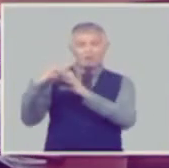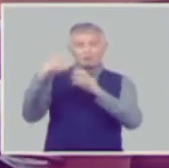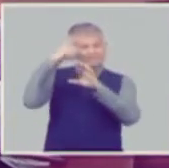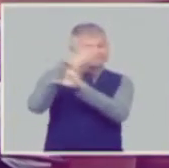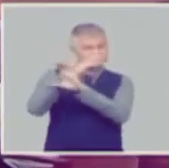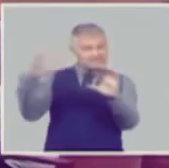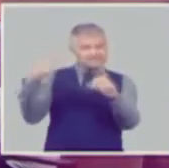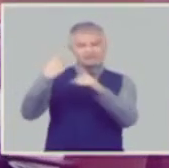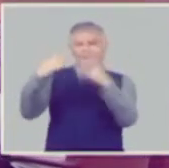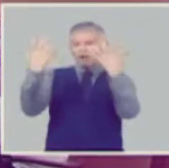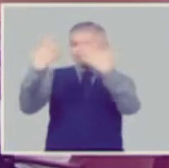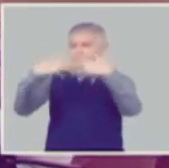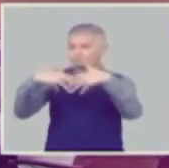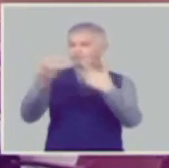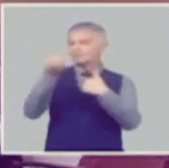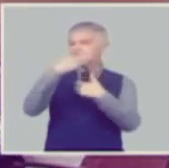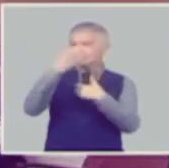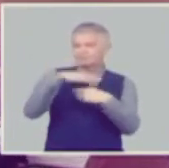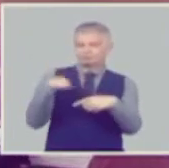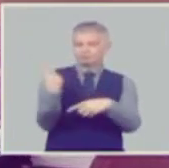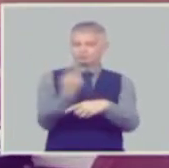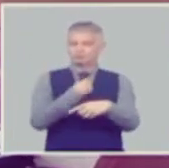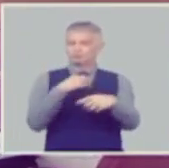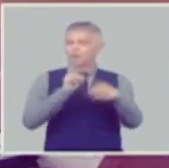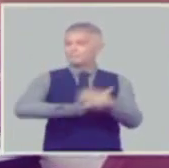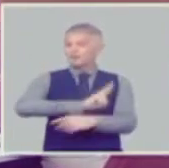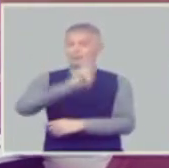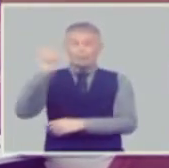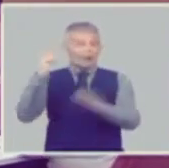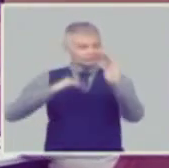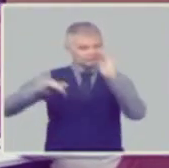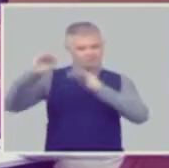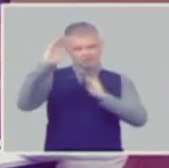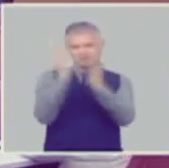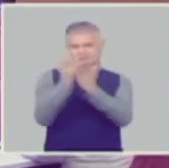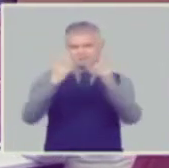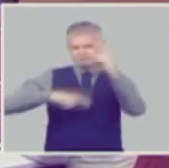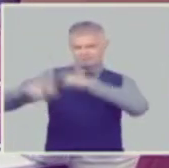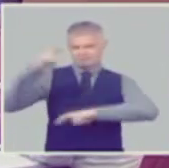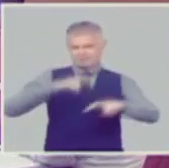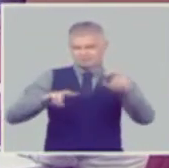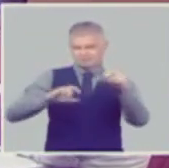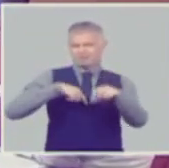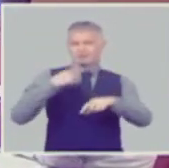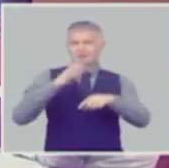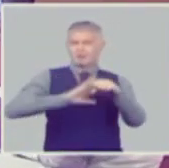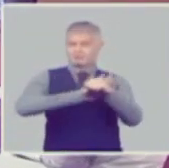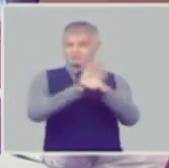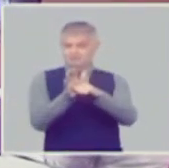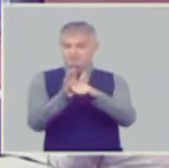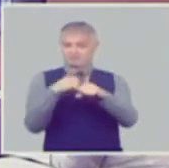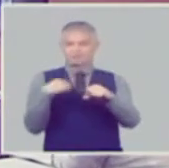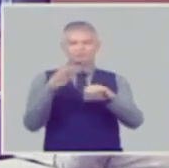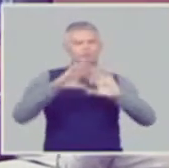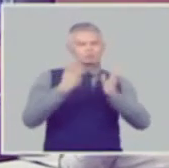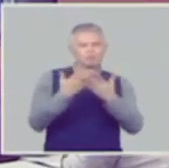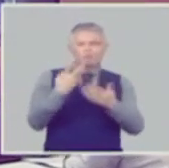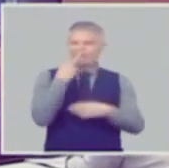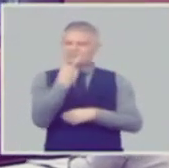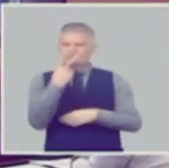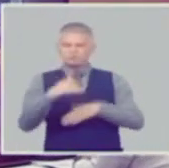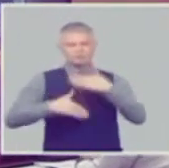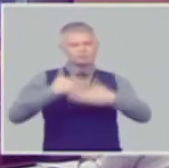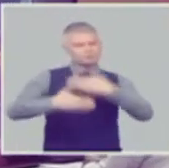han permitido colocarnos a la vanguardia de los estudios sobre la pandemia y los protocolos de atención y seguimiento a los